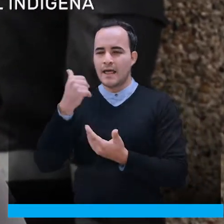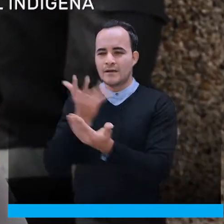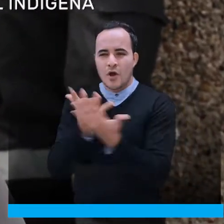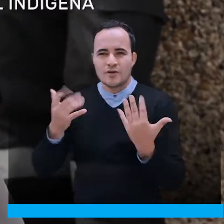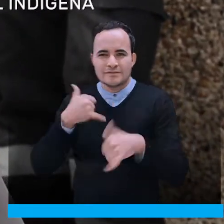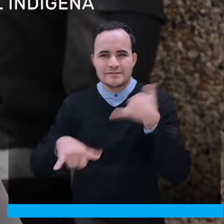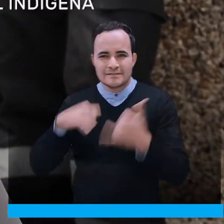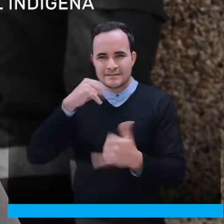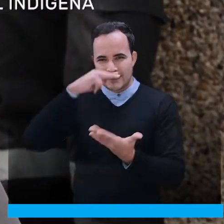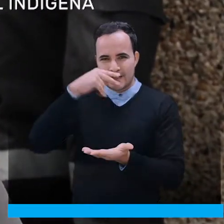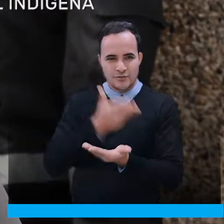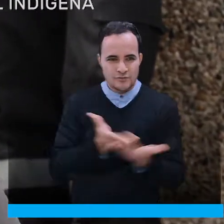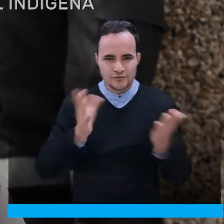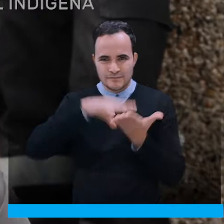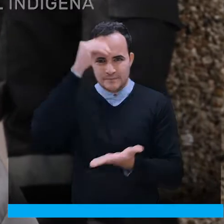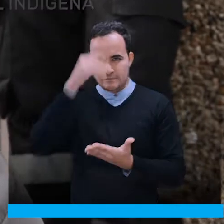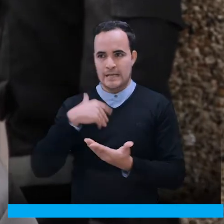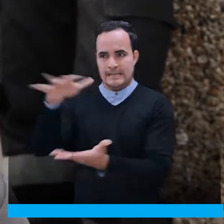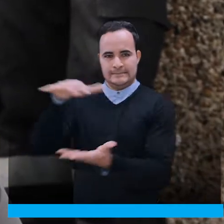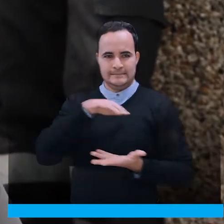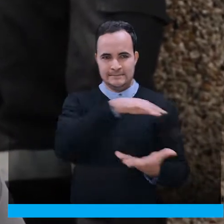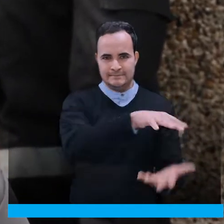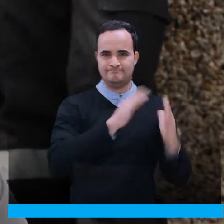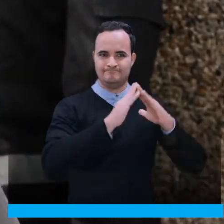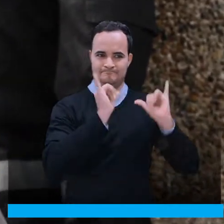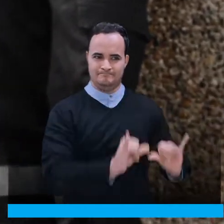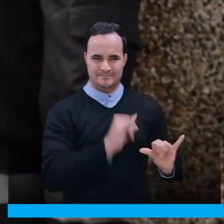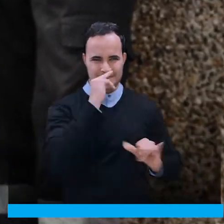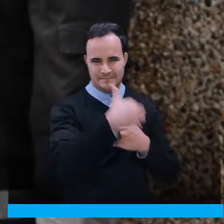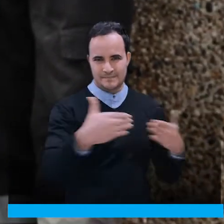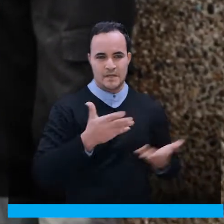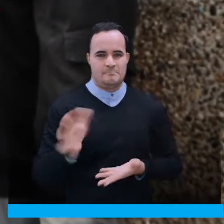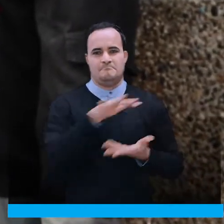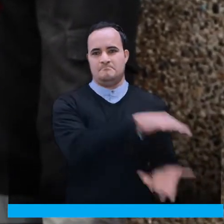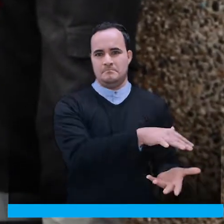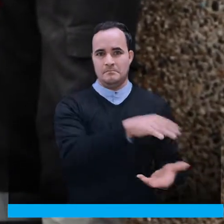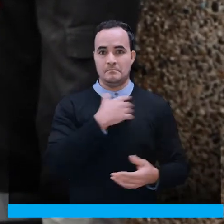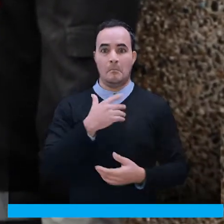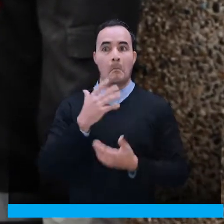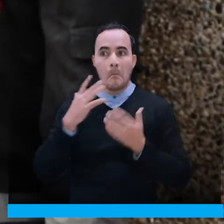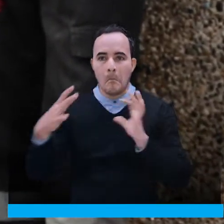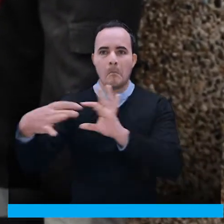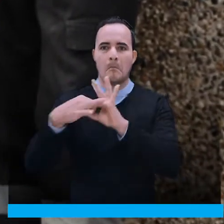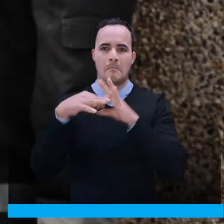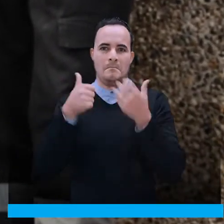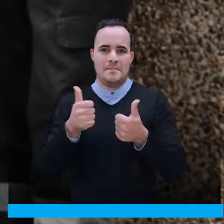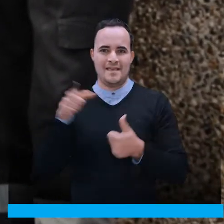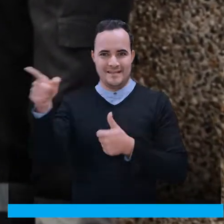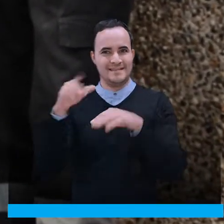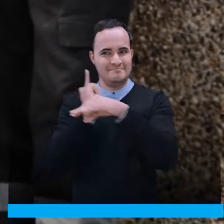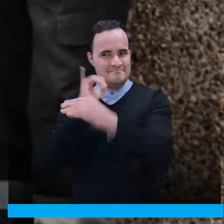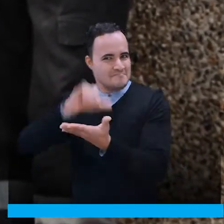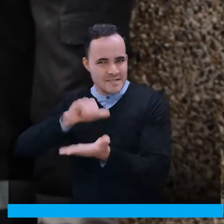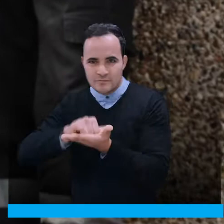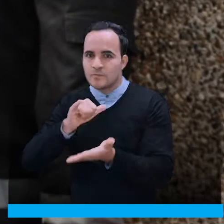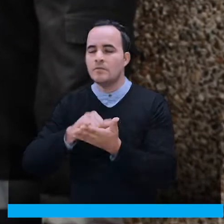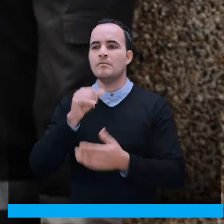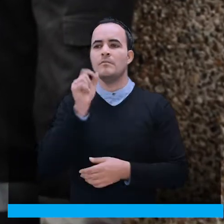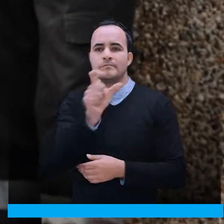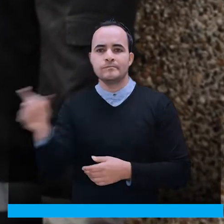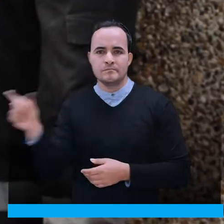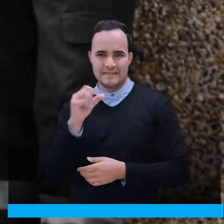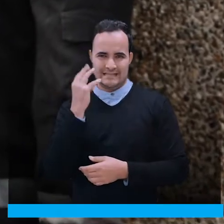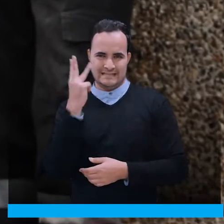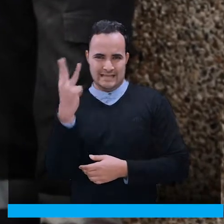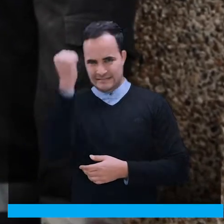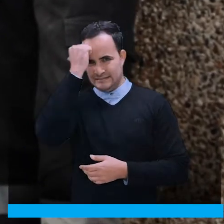recibir el kit educativo que le dan a los niños que están escolarizados acá en el albergue. Y con una articulación con la institución